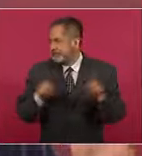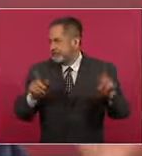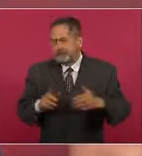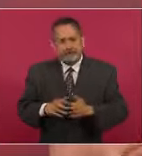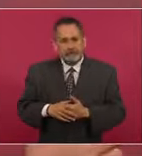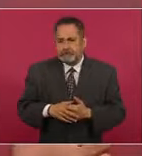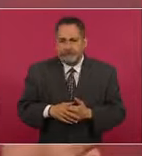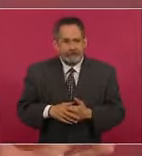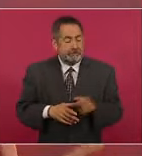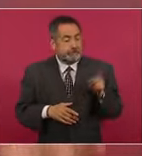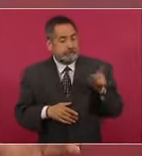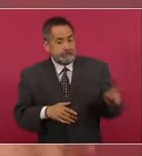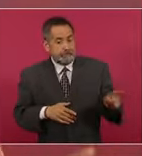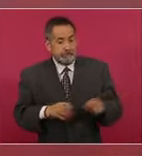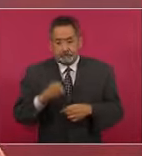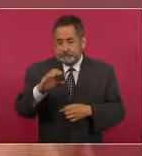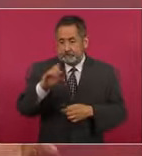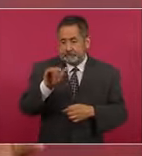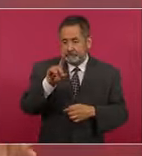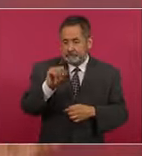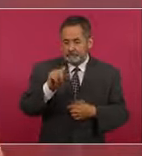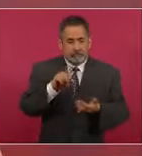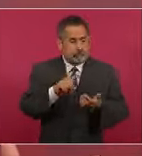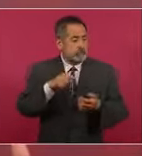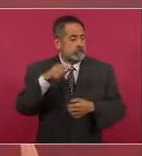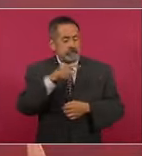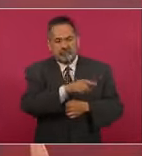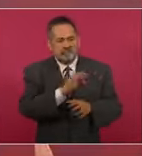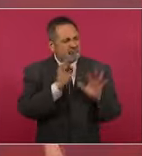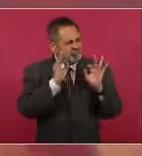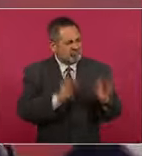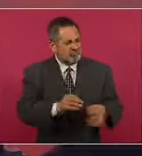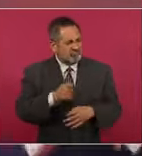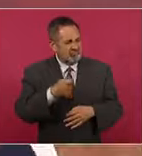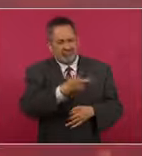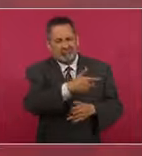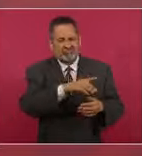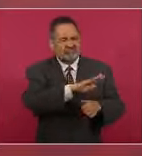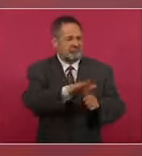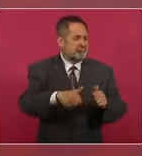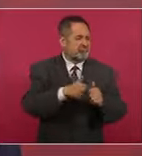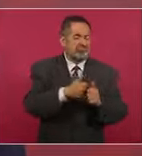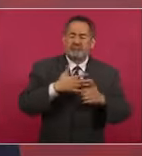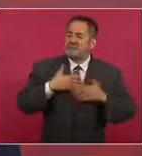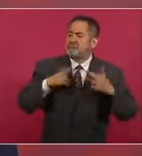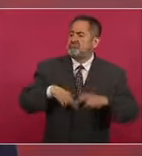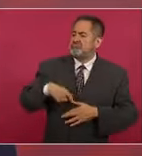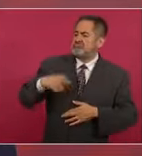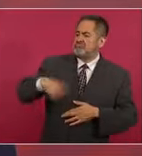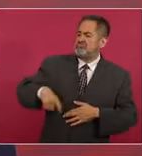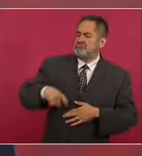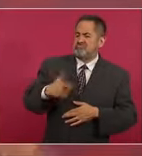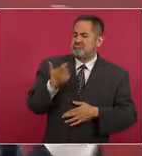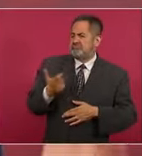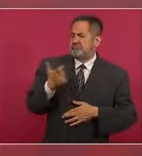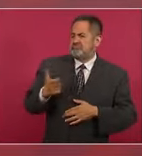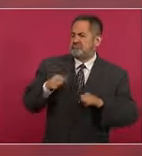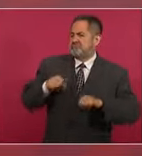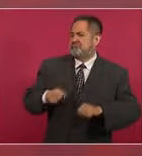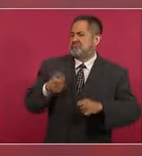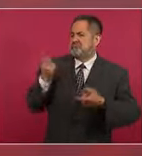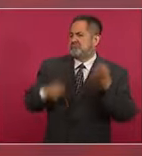Claudio X González es un auténtico representante del poder económico. ¿Qué tiene